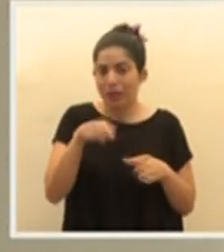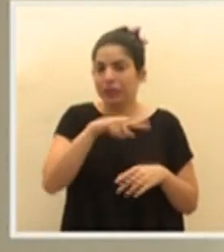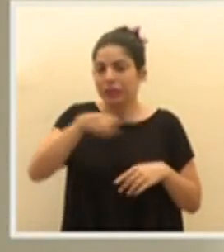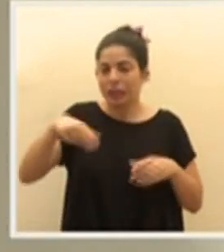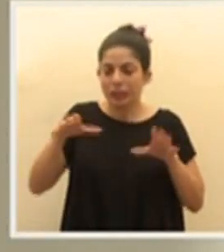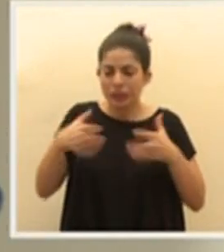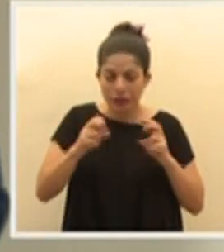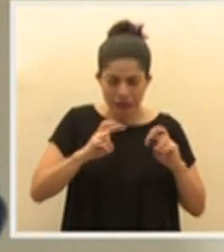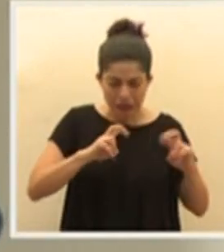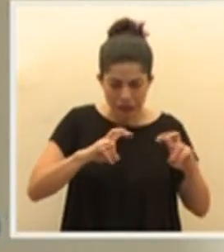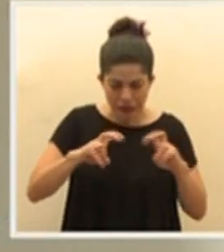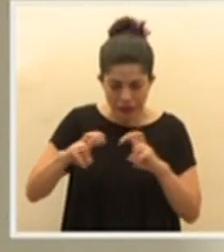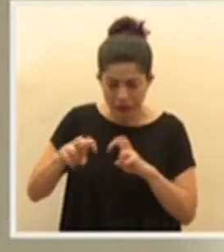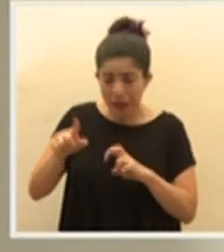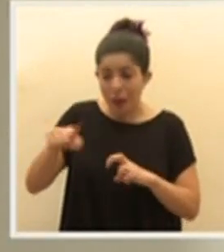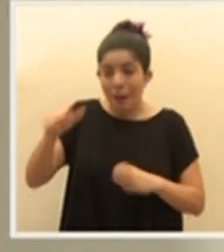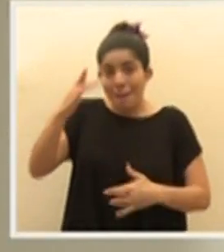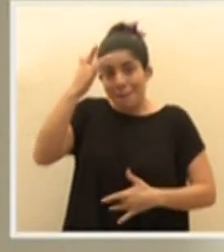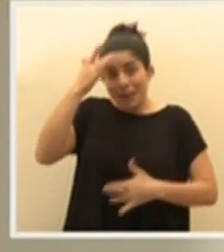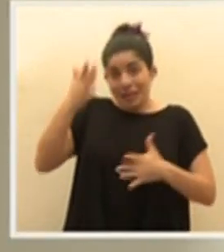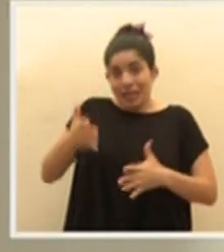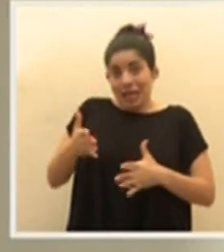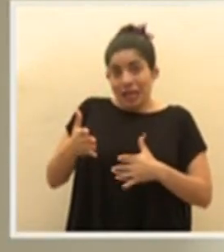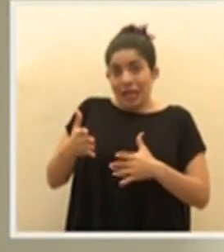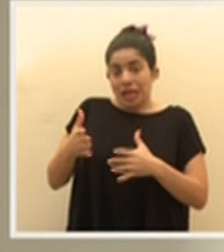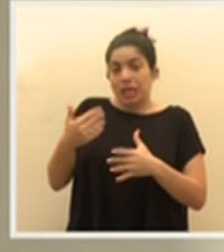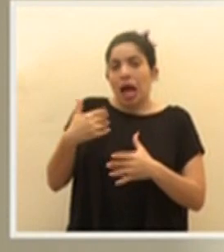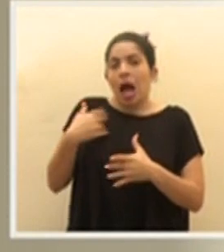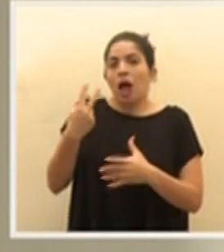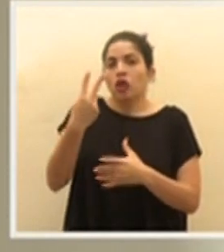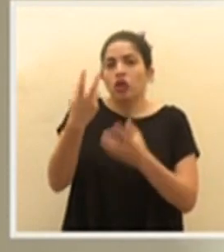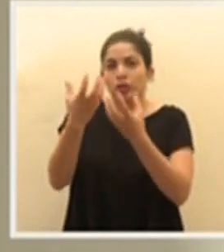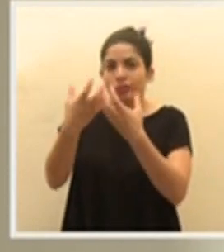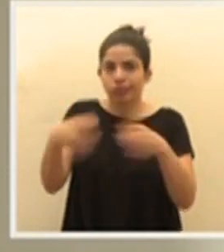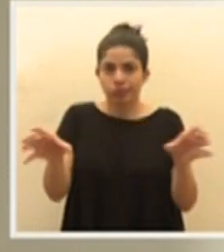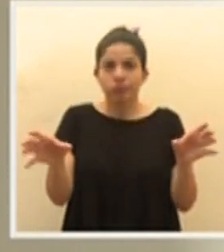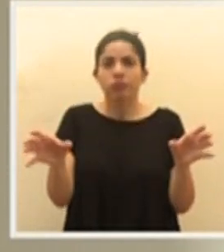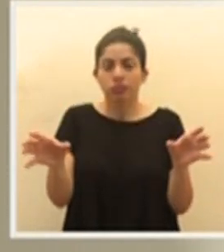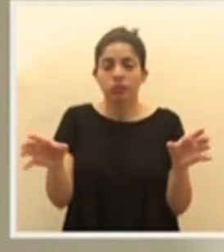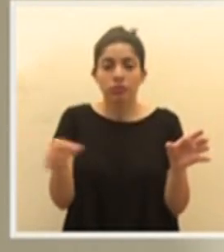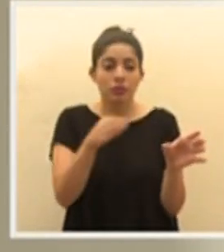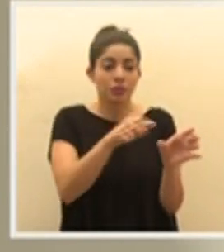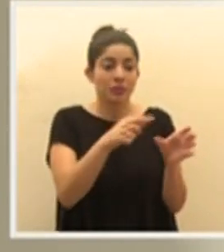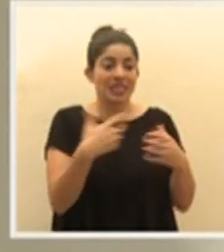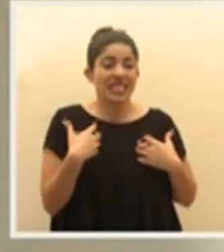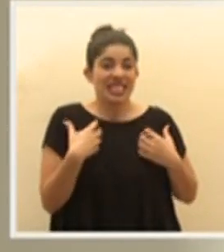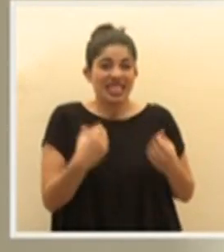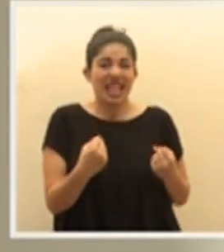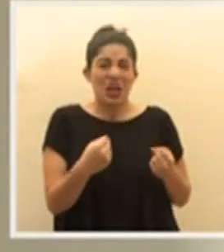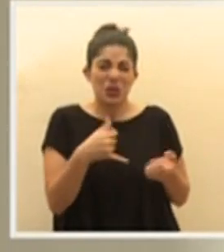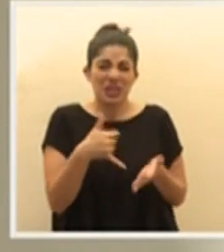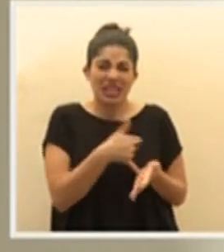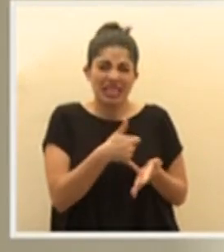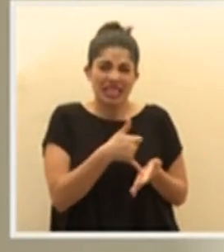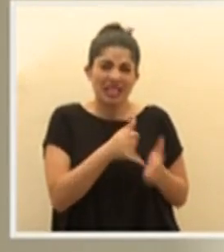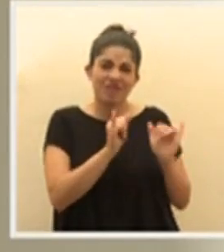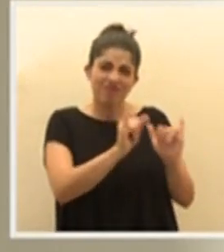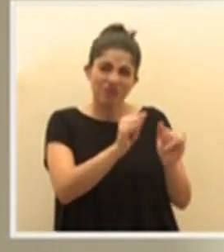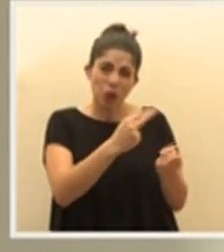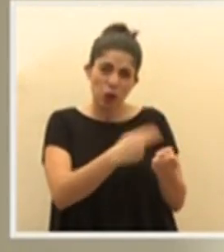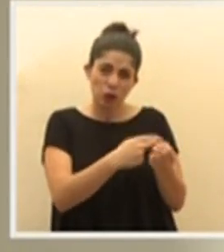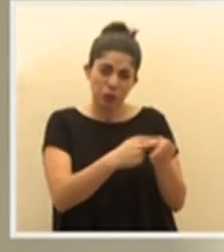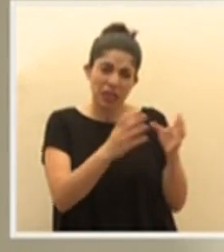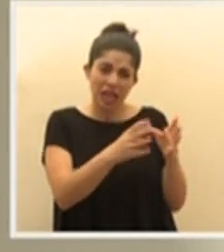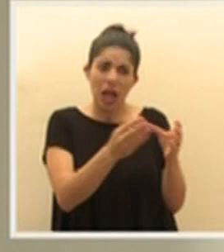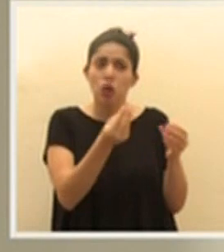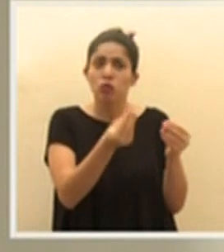Se categorizan estos pacientes en dos ramas. Están los que tienen la salud comprometida, que están hospitalizados,